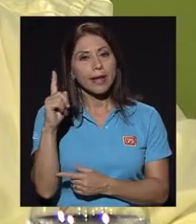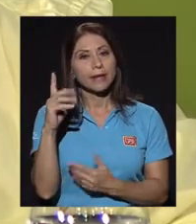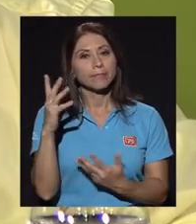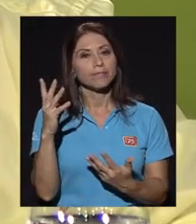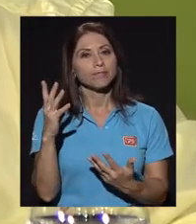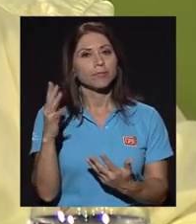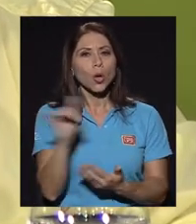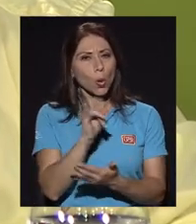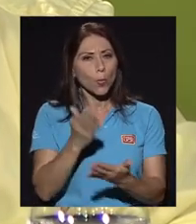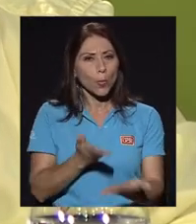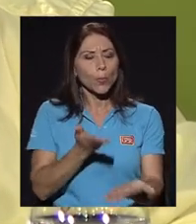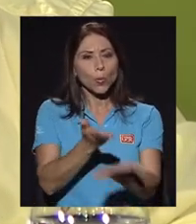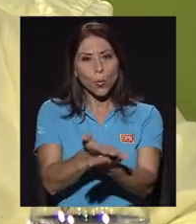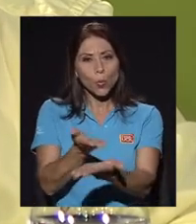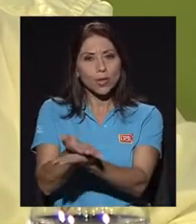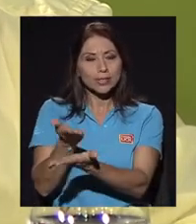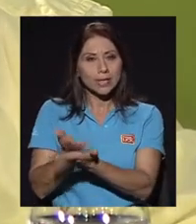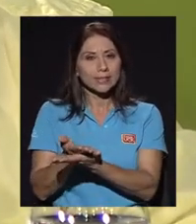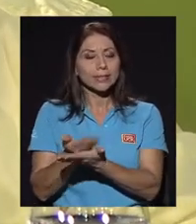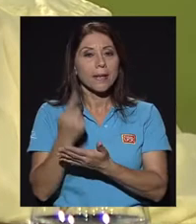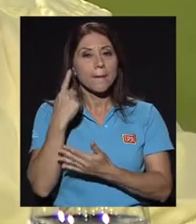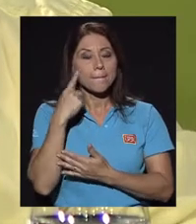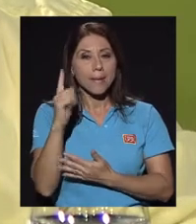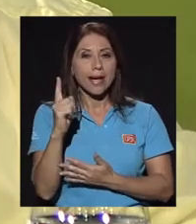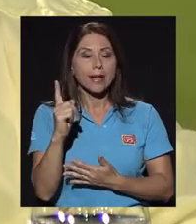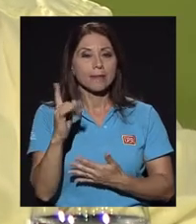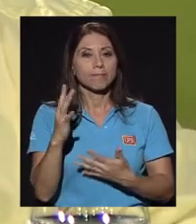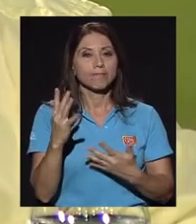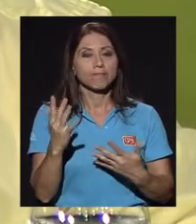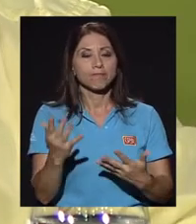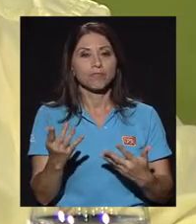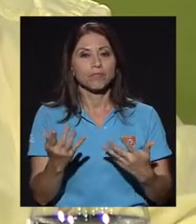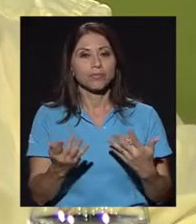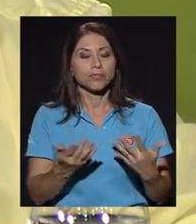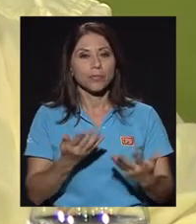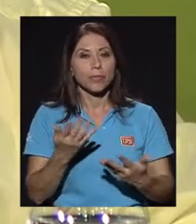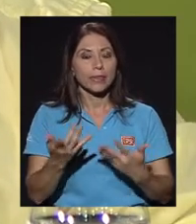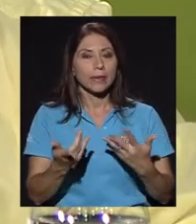para como propuestas, para los retos estos de